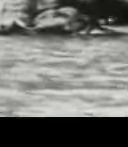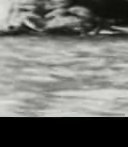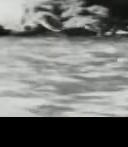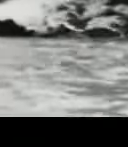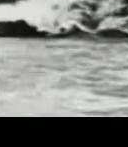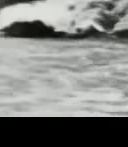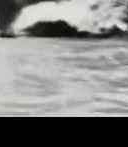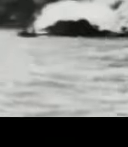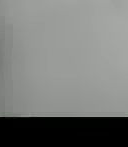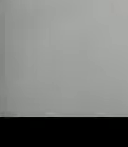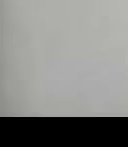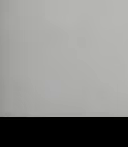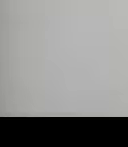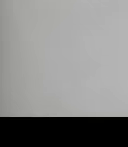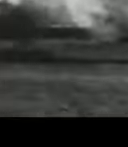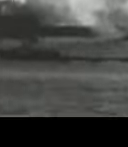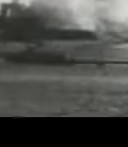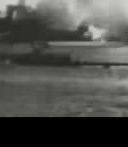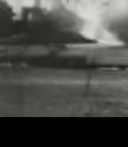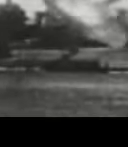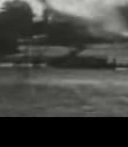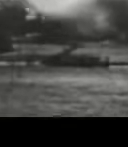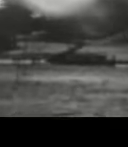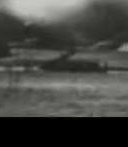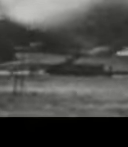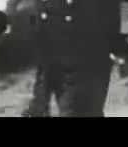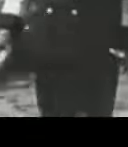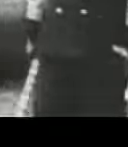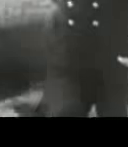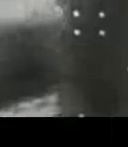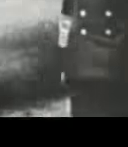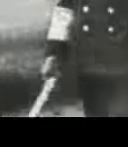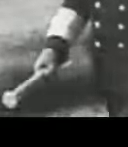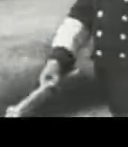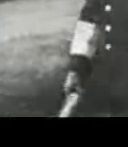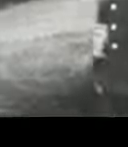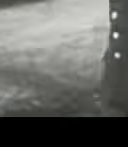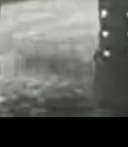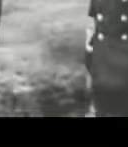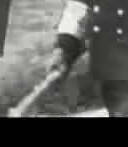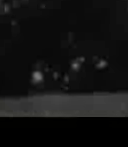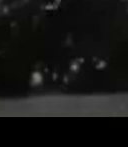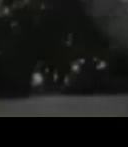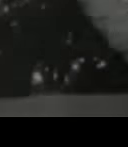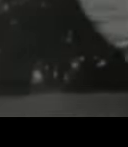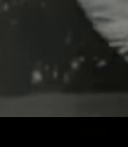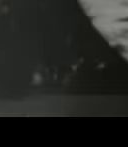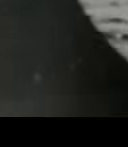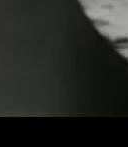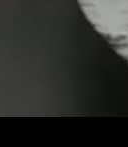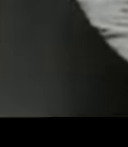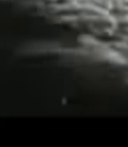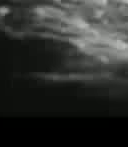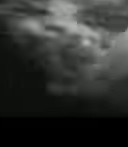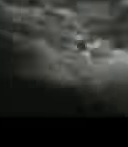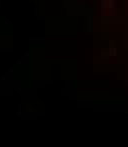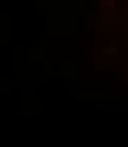1941. Los japoneses atacan Pearl Harbor. Menos de 2 semanas antes, Hitler envía su fuerza